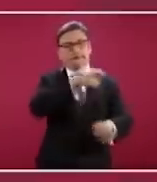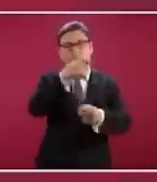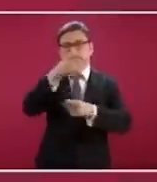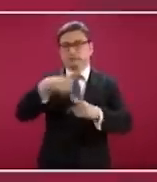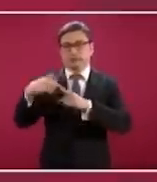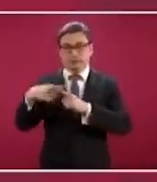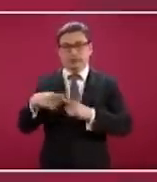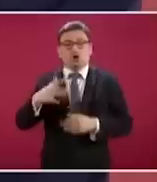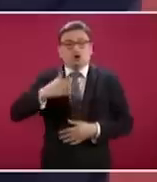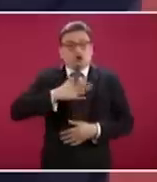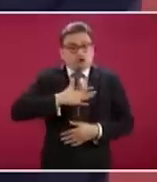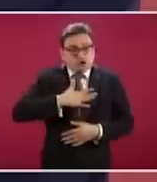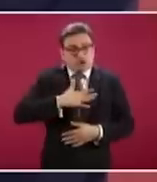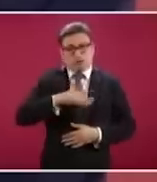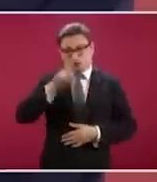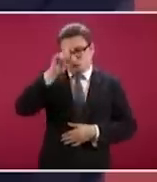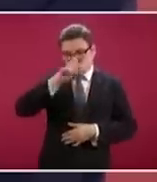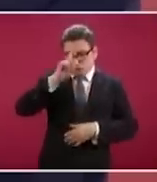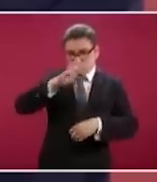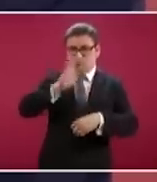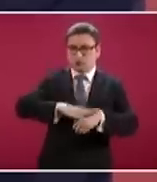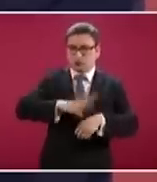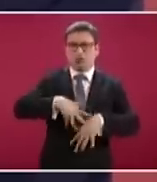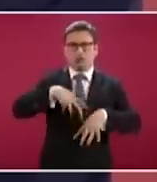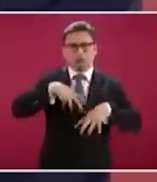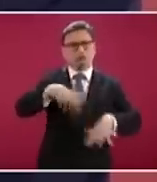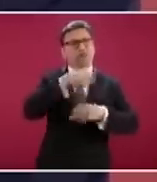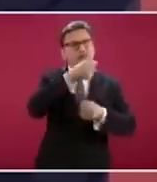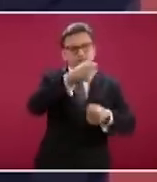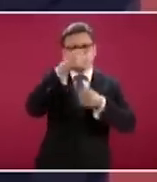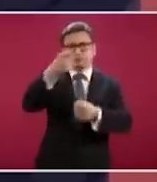se proteste, que se busque protestar